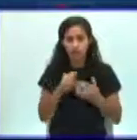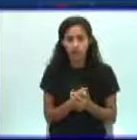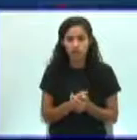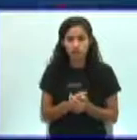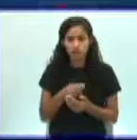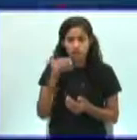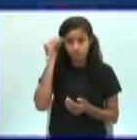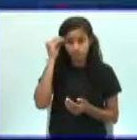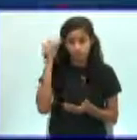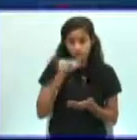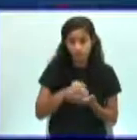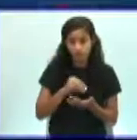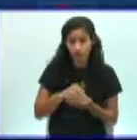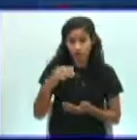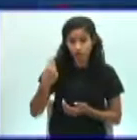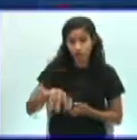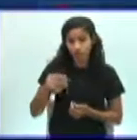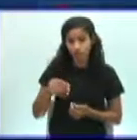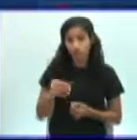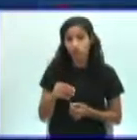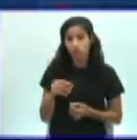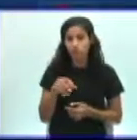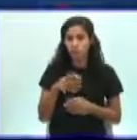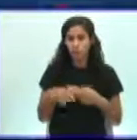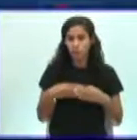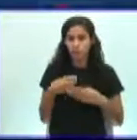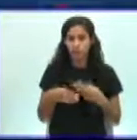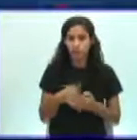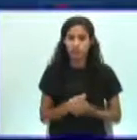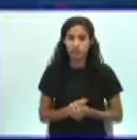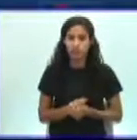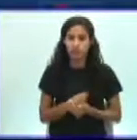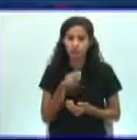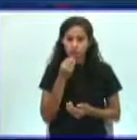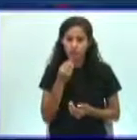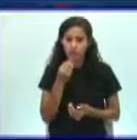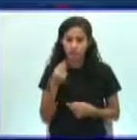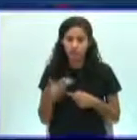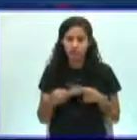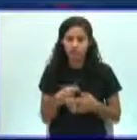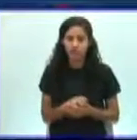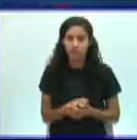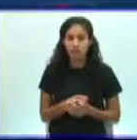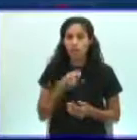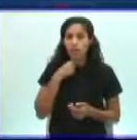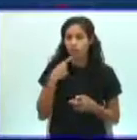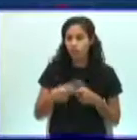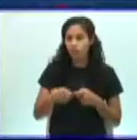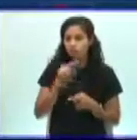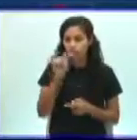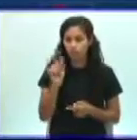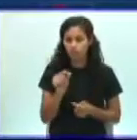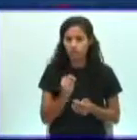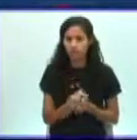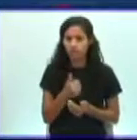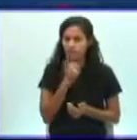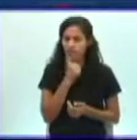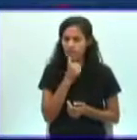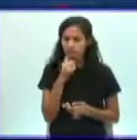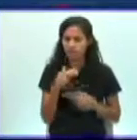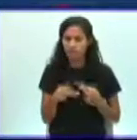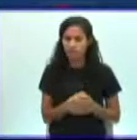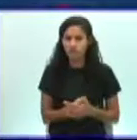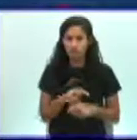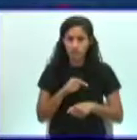el significado práctico de las operaciones, problemas trabajados y ejercicios con textos sencillos. Les